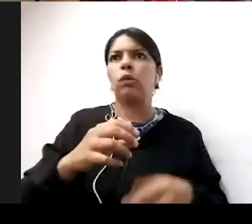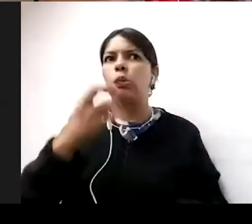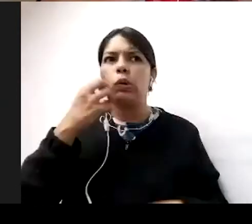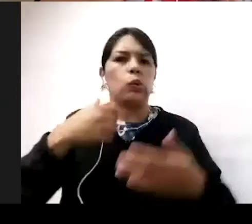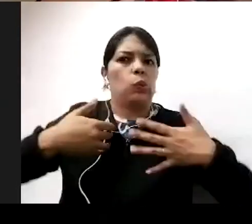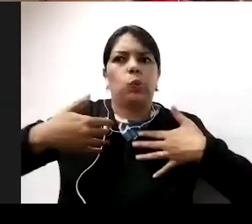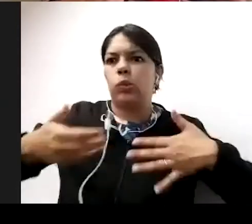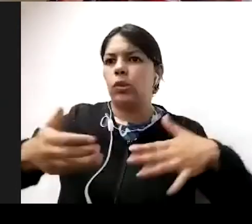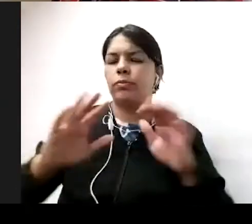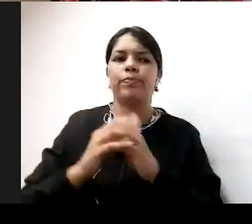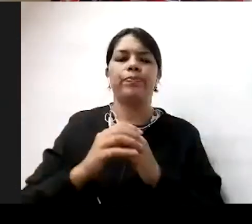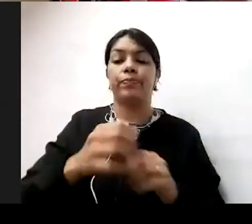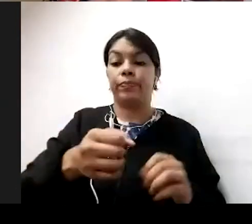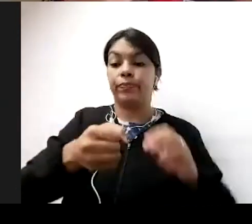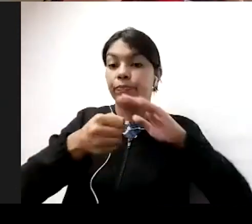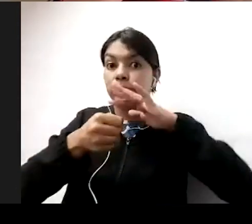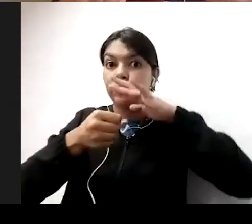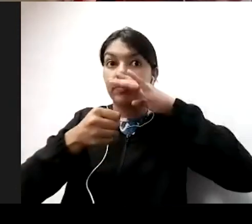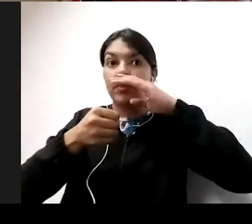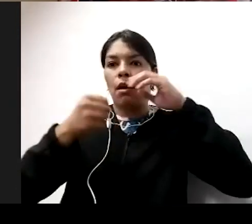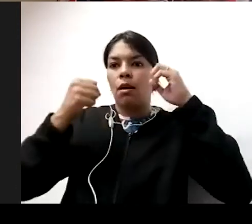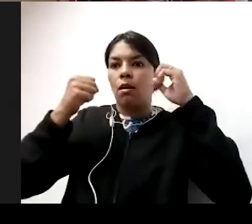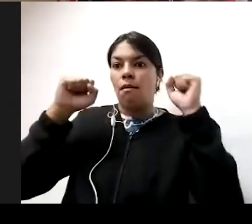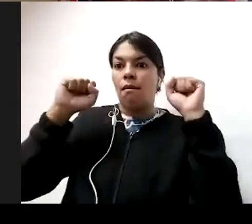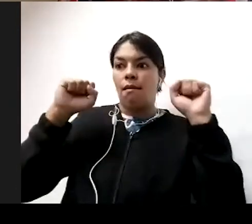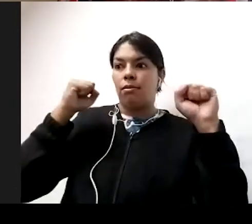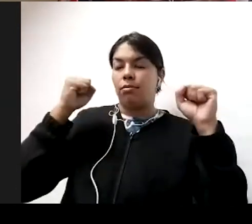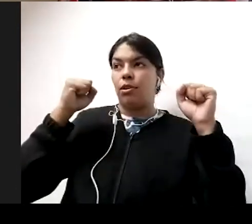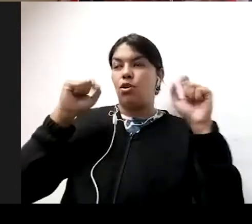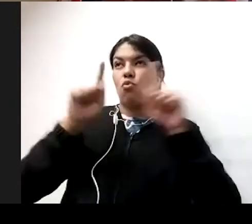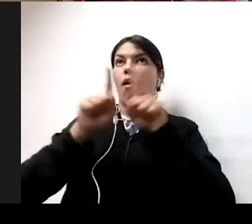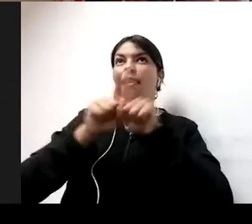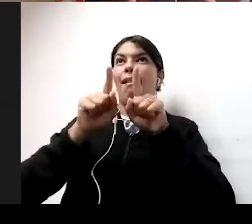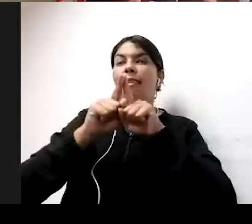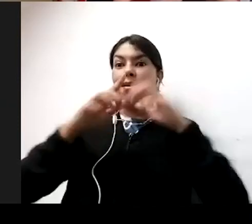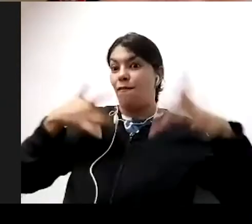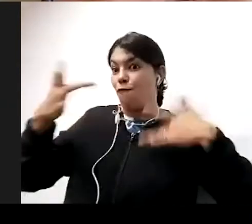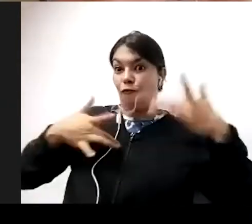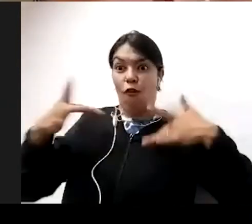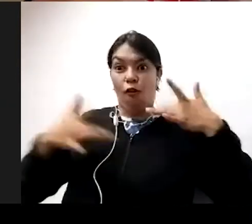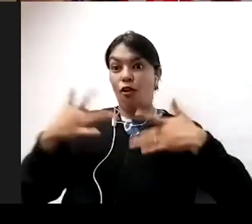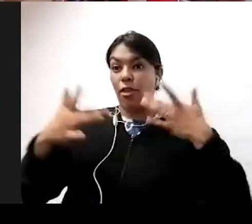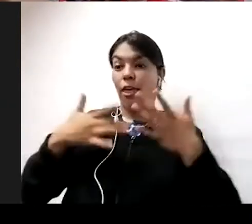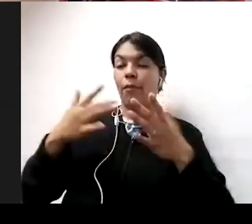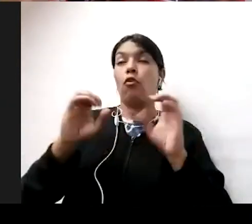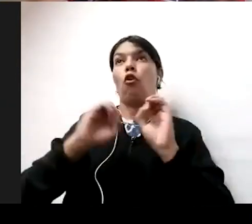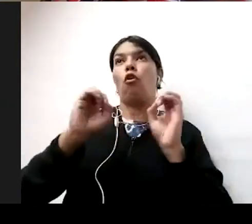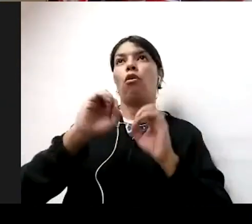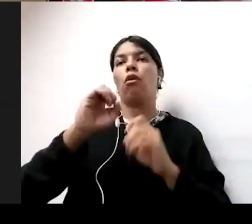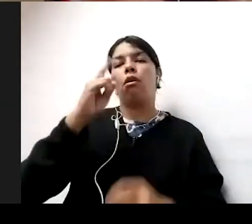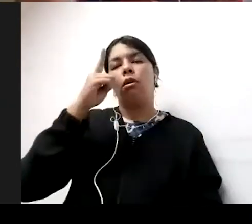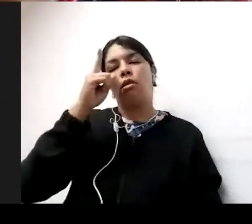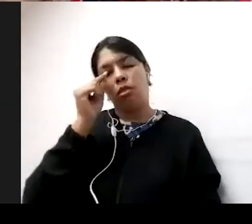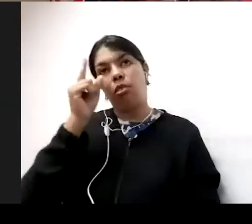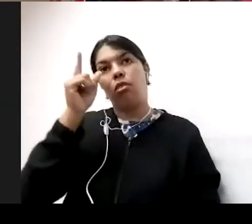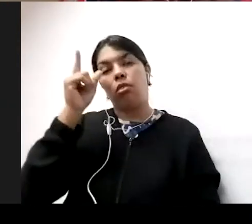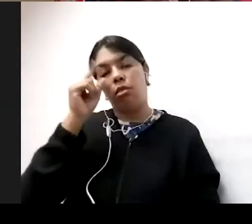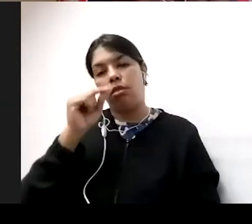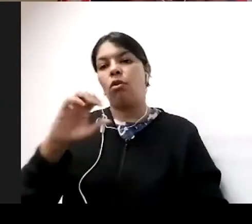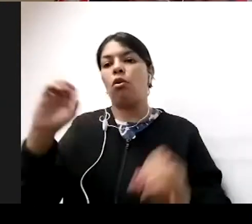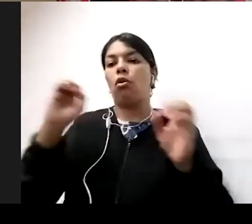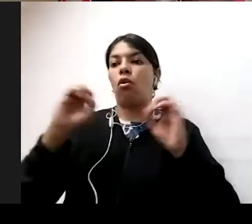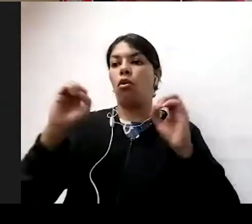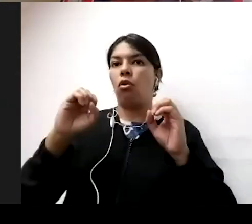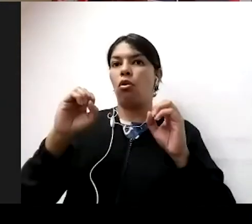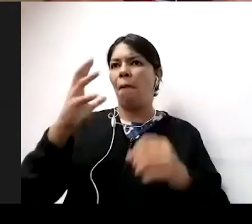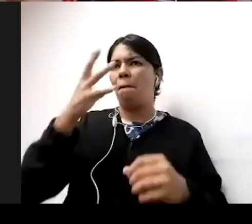euforia, desesperación, somnolencias, por otro lado se puede sentir, perder la inhibición o perder la vergüenza, como dicen